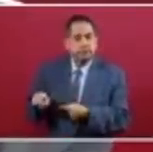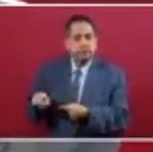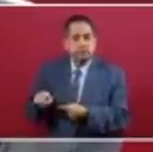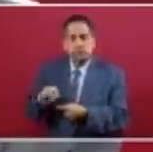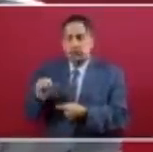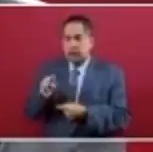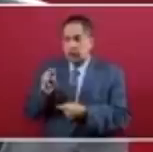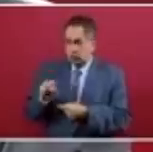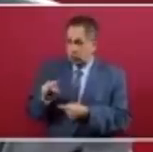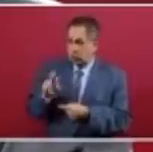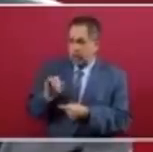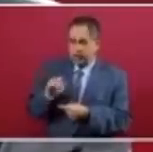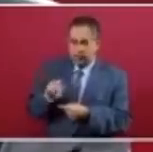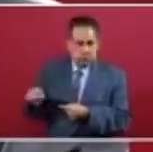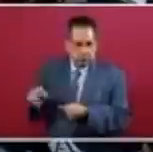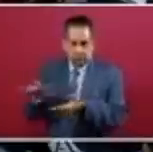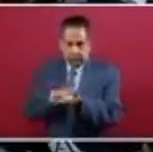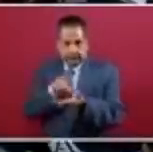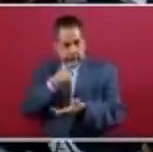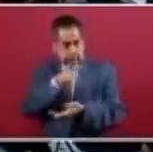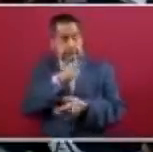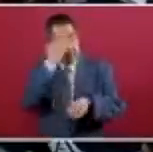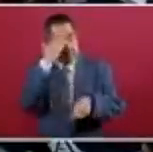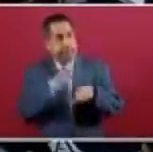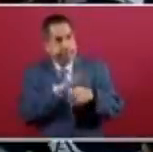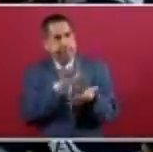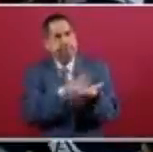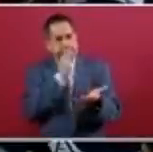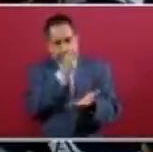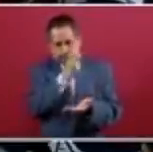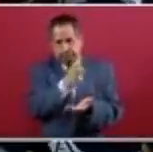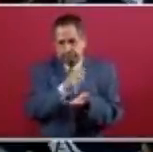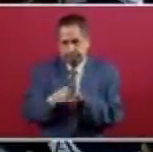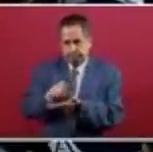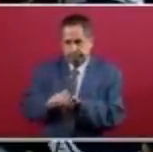Jesús Ramírez para que…